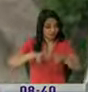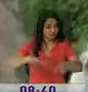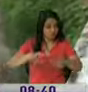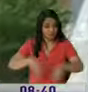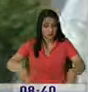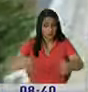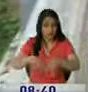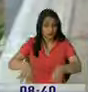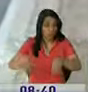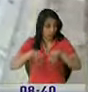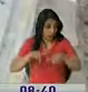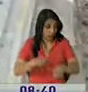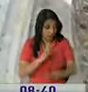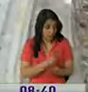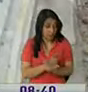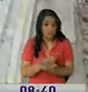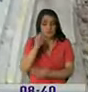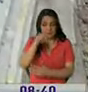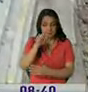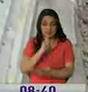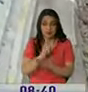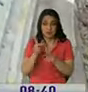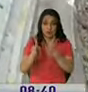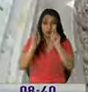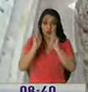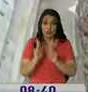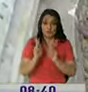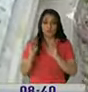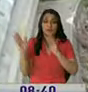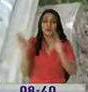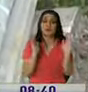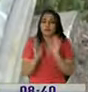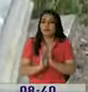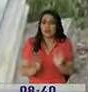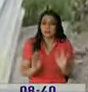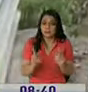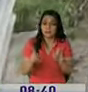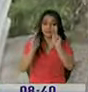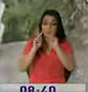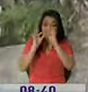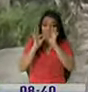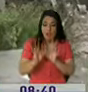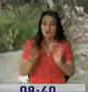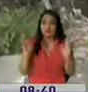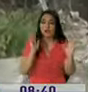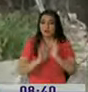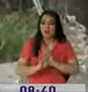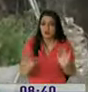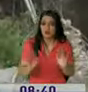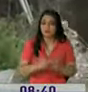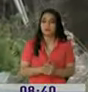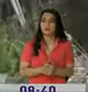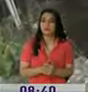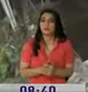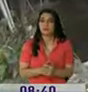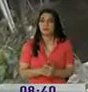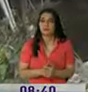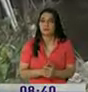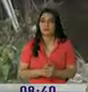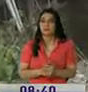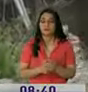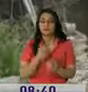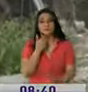técnicos que se están realizando acá. Así es, así es. El puente Bailey es una solución provisional y es una solución en el corto plazo. Bien, muchísimas